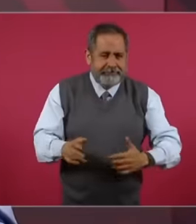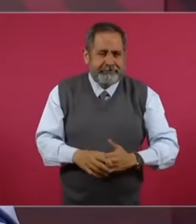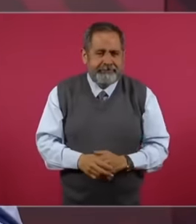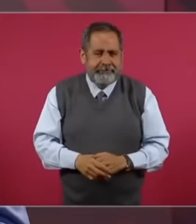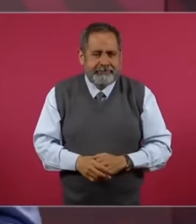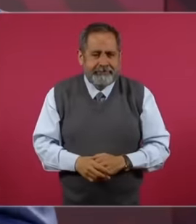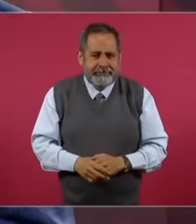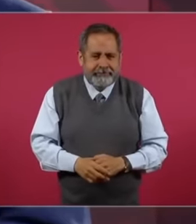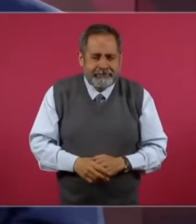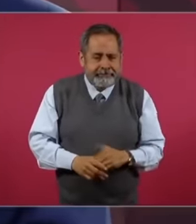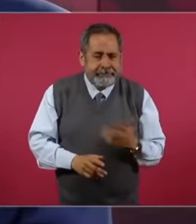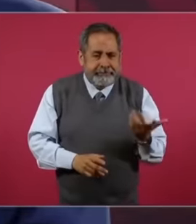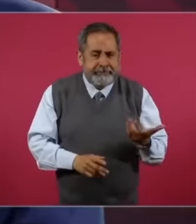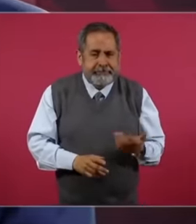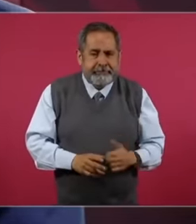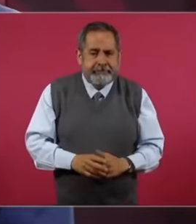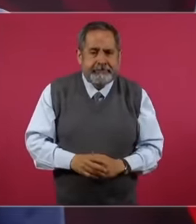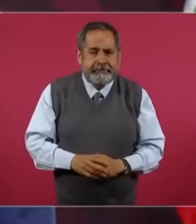Pero